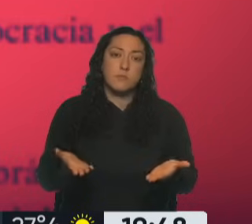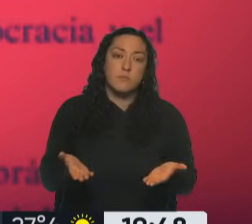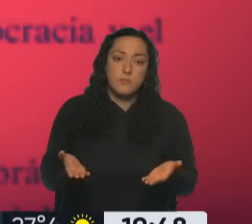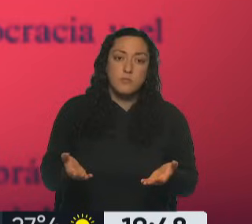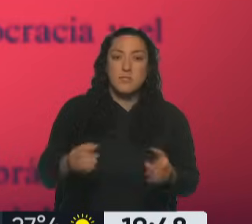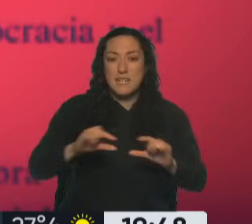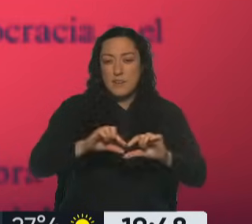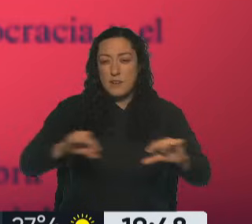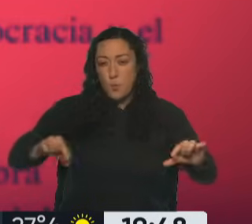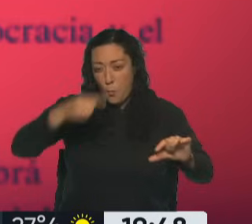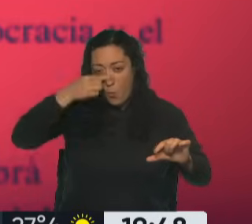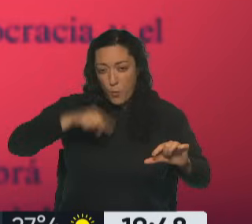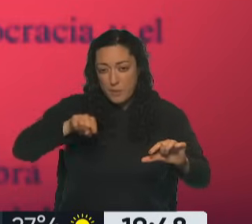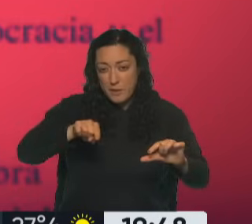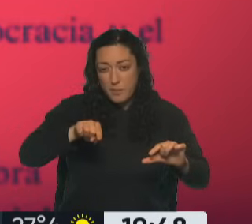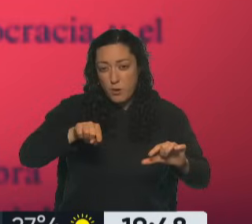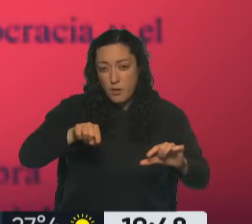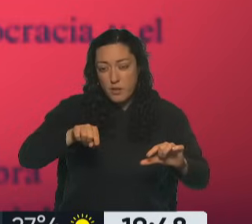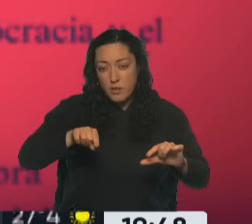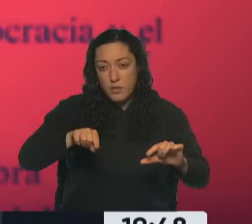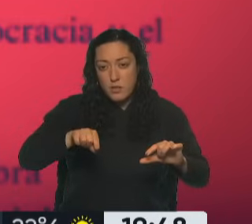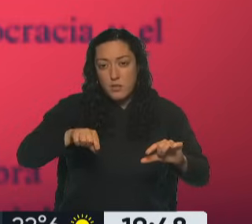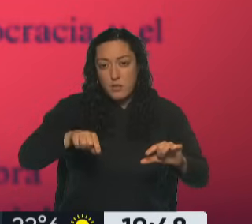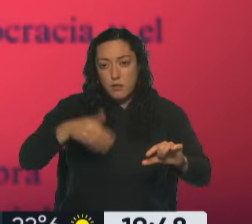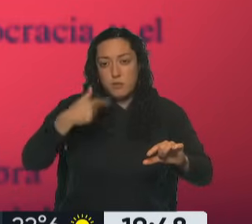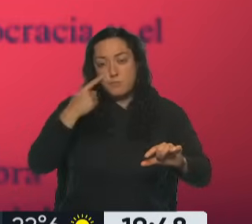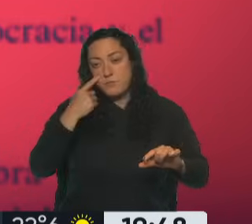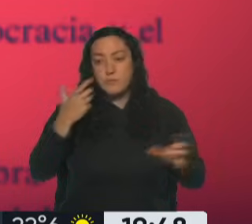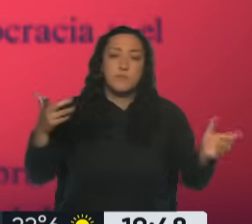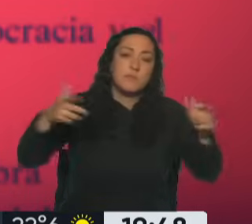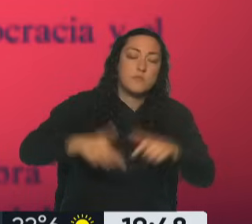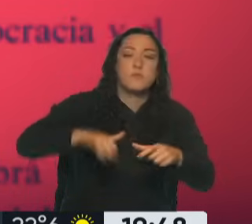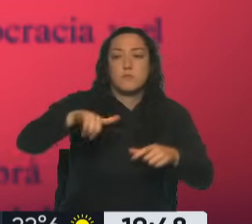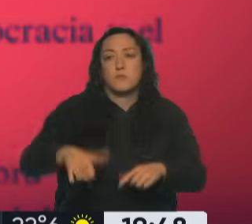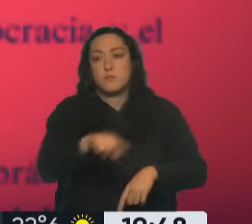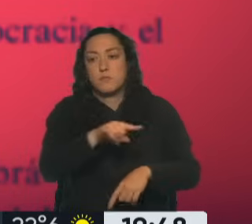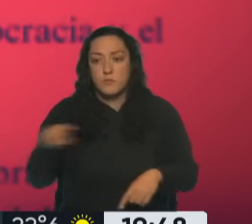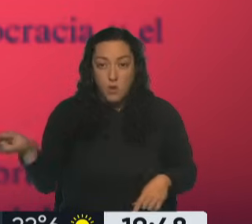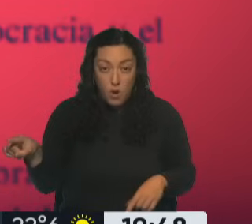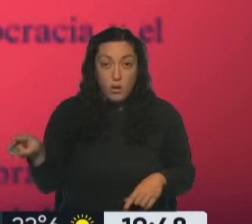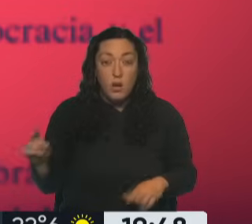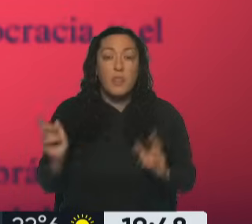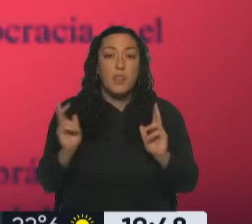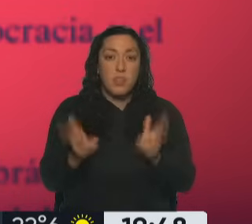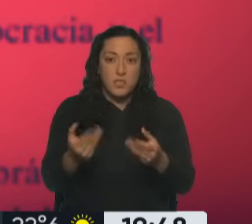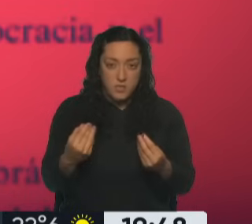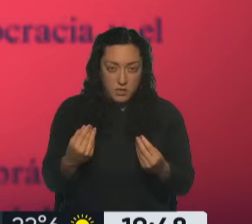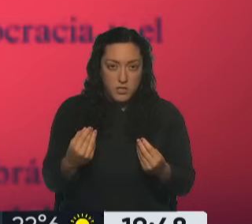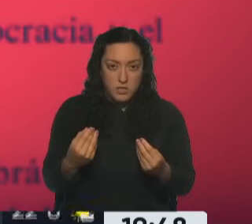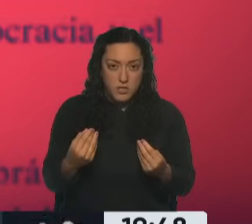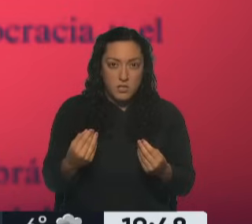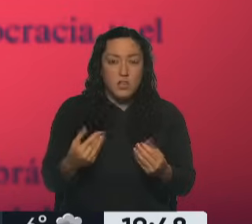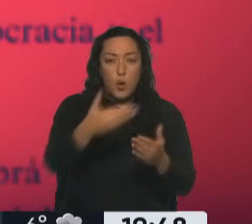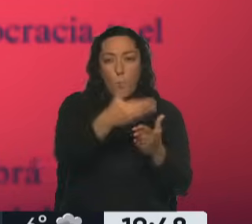último renglón, cuando se iban a reunir o no iban a reunir Fernández con Milei, le dice el comunicado de